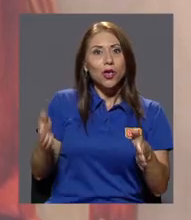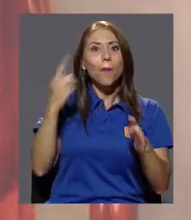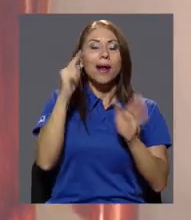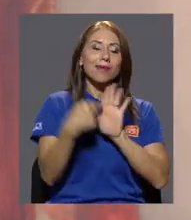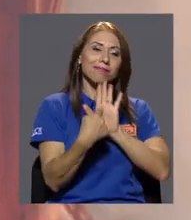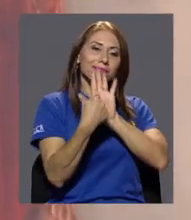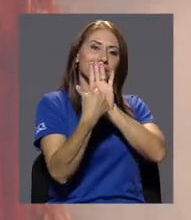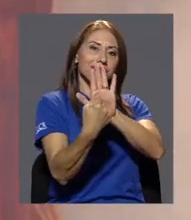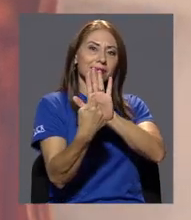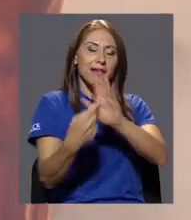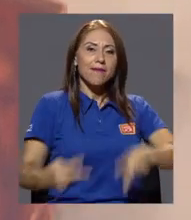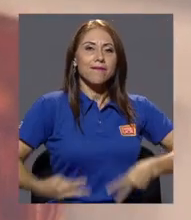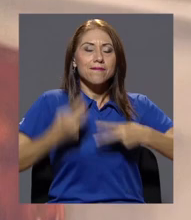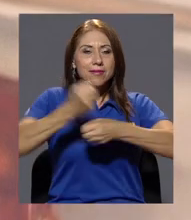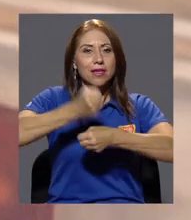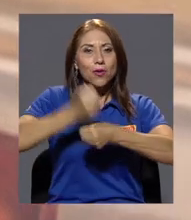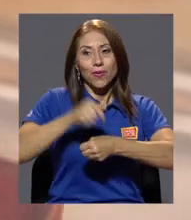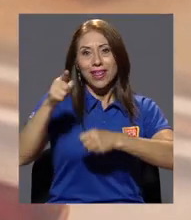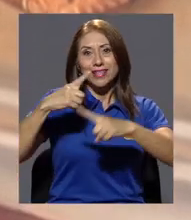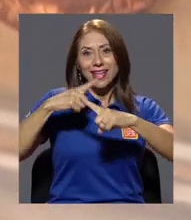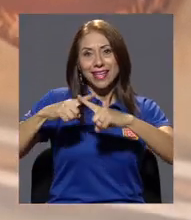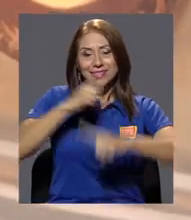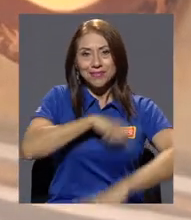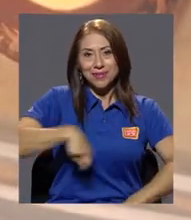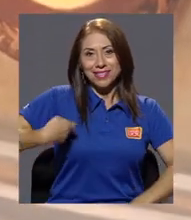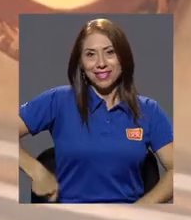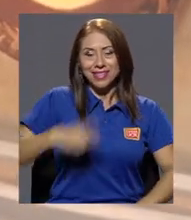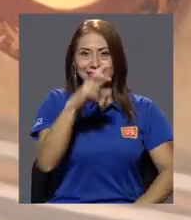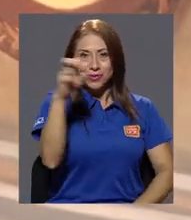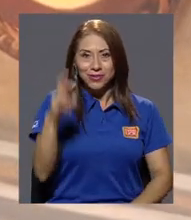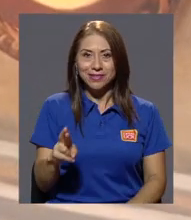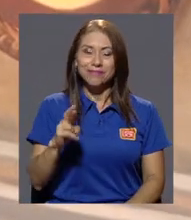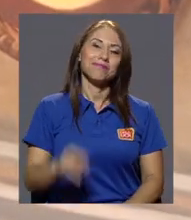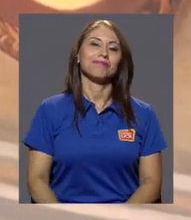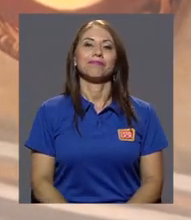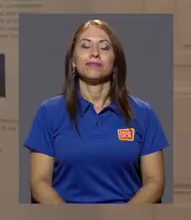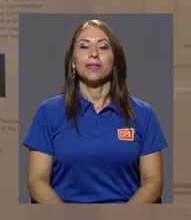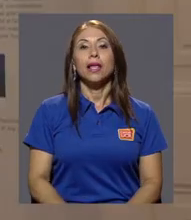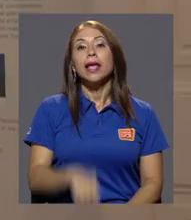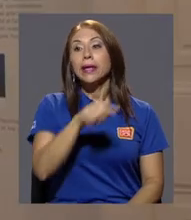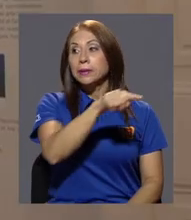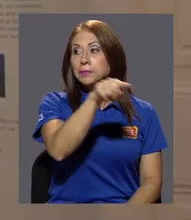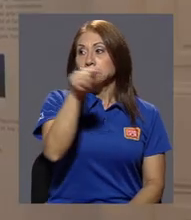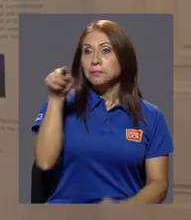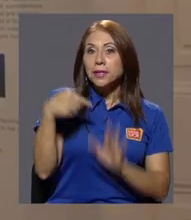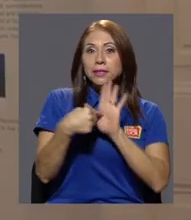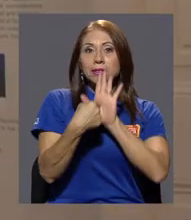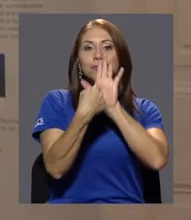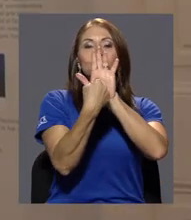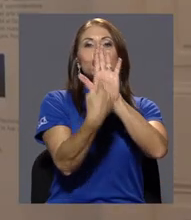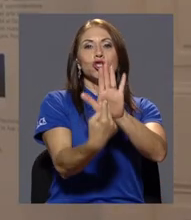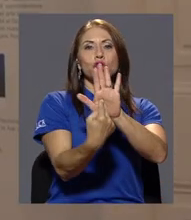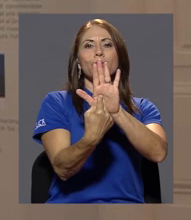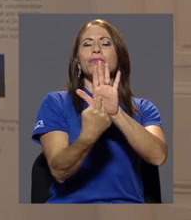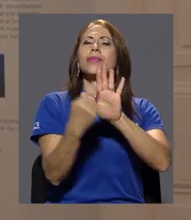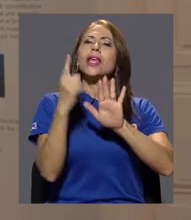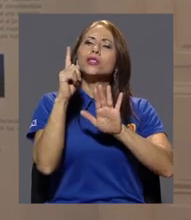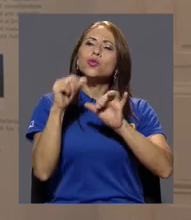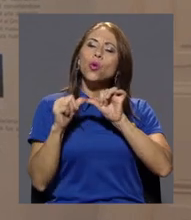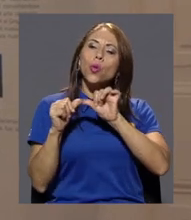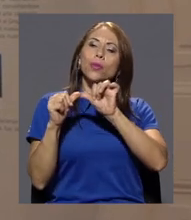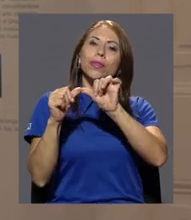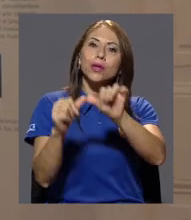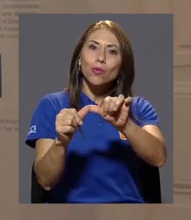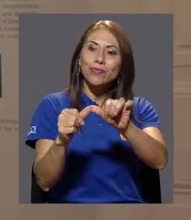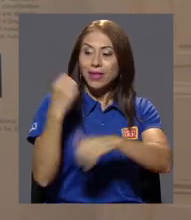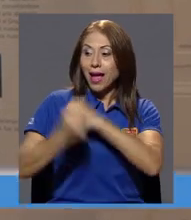destacar la obra y vida de este expresidente de la República. Esta exposición responde a un continuo. El